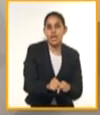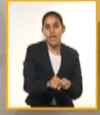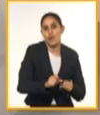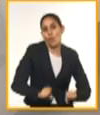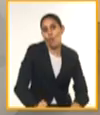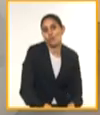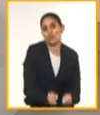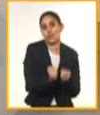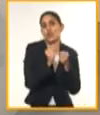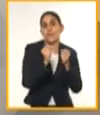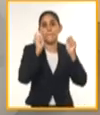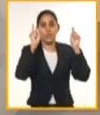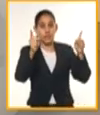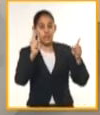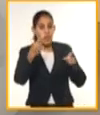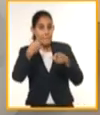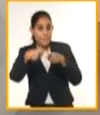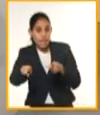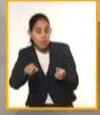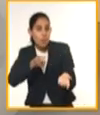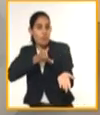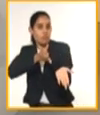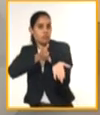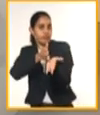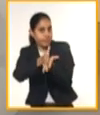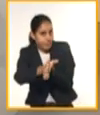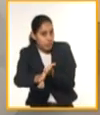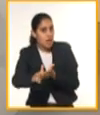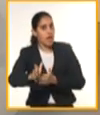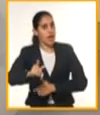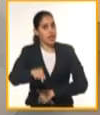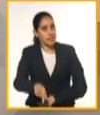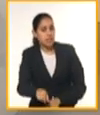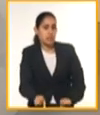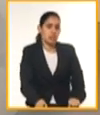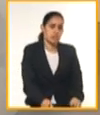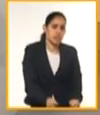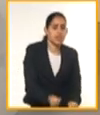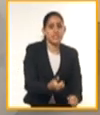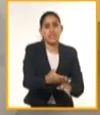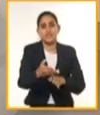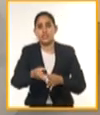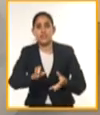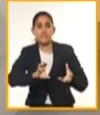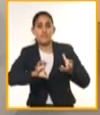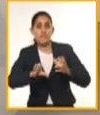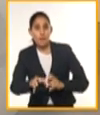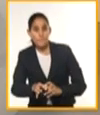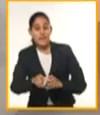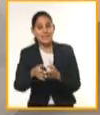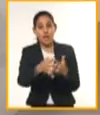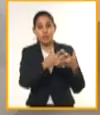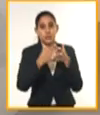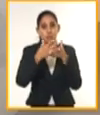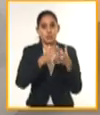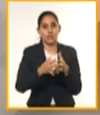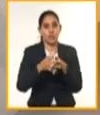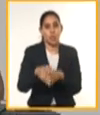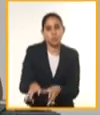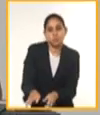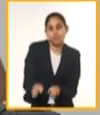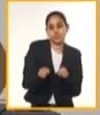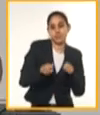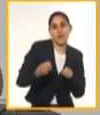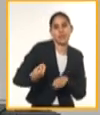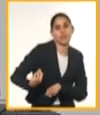pero Europa continuamente, con discrepancias internas como la de Estados Unidos utilizó Europa para esa política. La punta de lanza